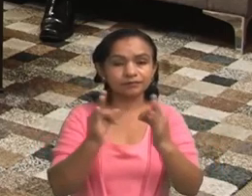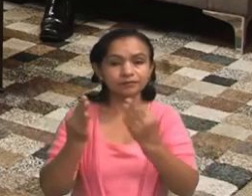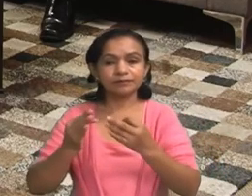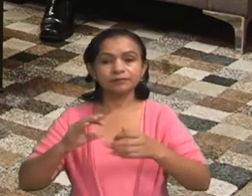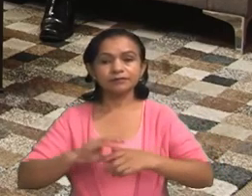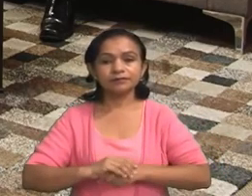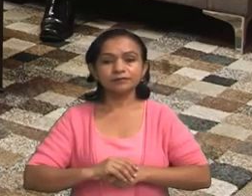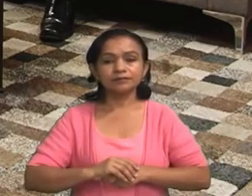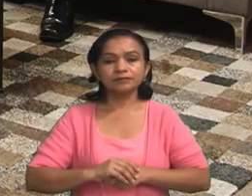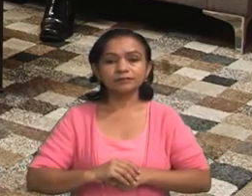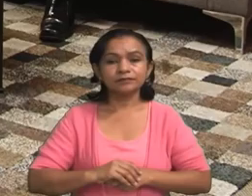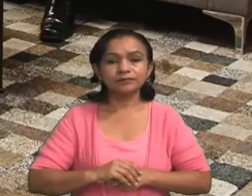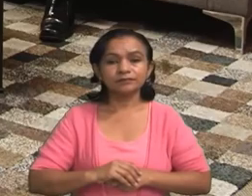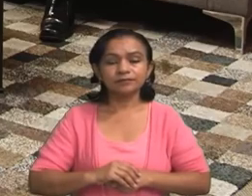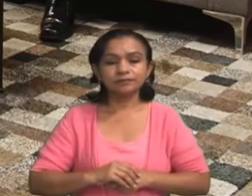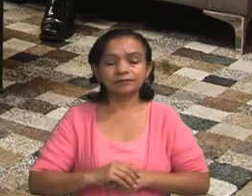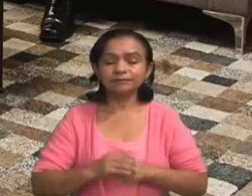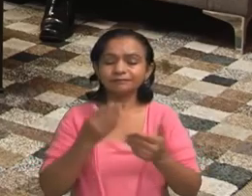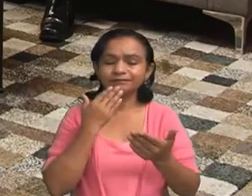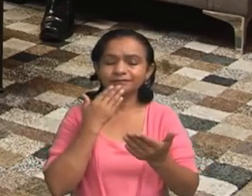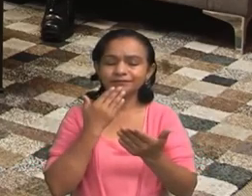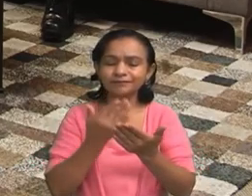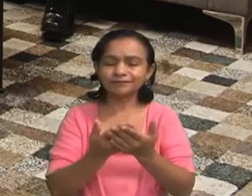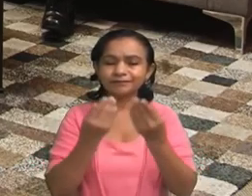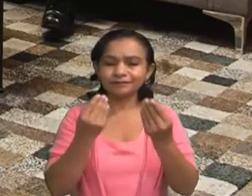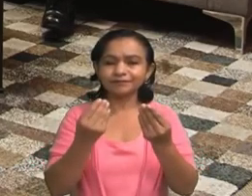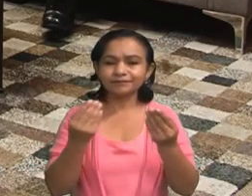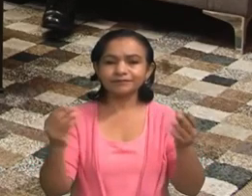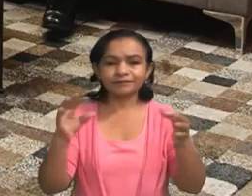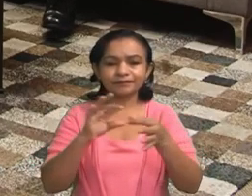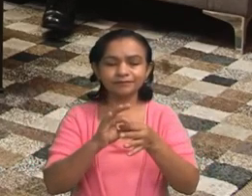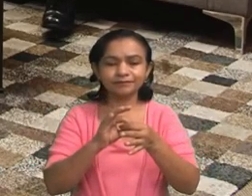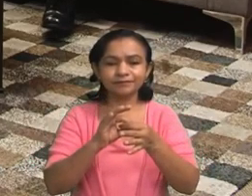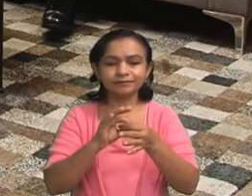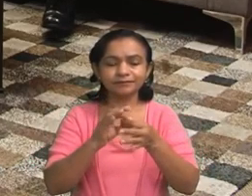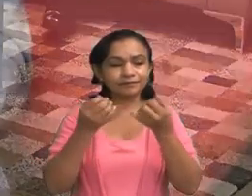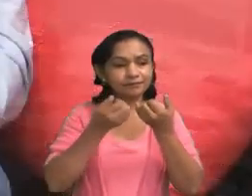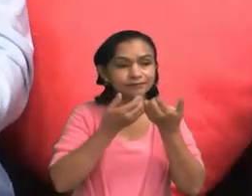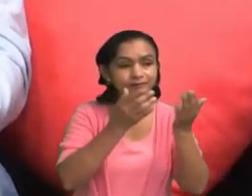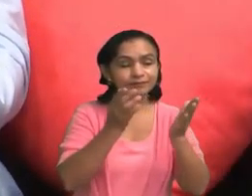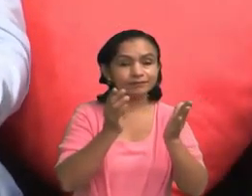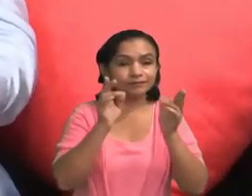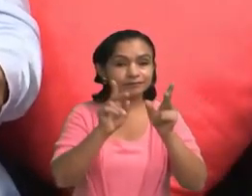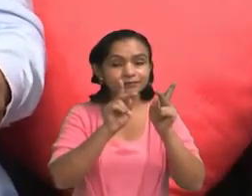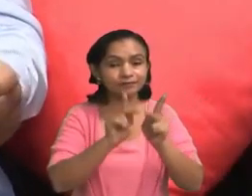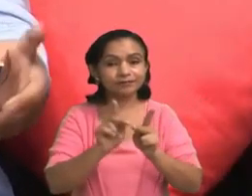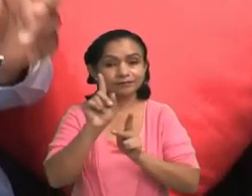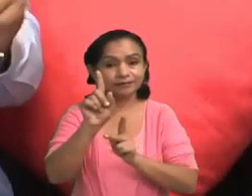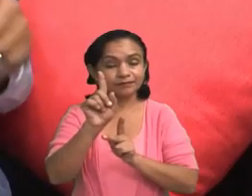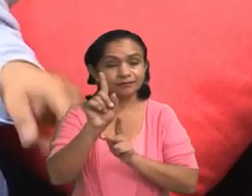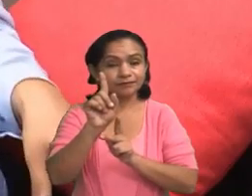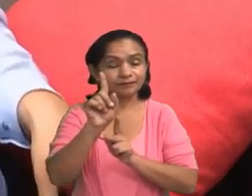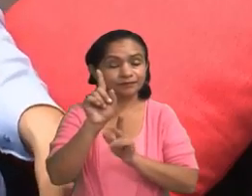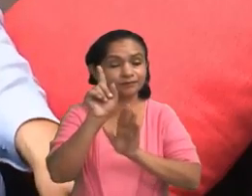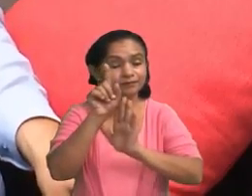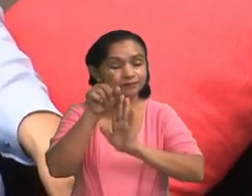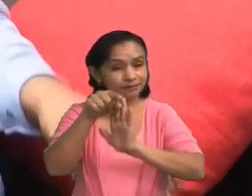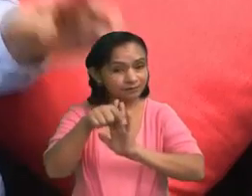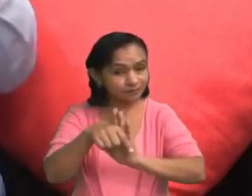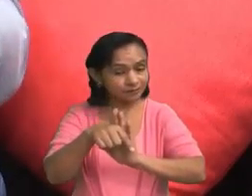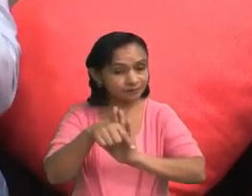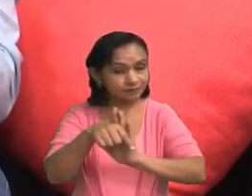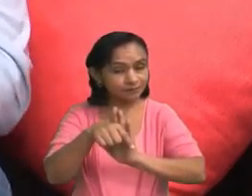comunidades. No me resta más que agradecerle su compañía. Si usted quisiera mandar un mensaje a nuestra audiencia, tiene las cámaras del canal parlamentario